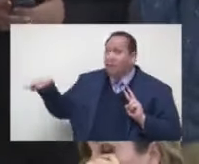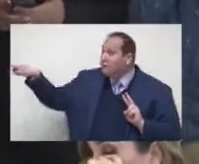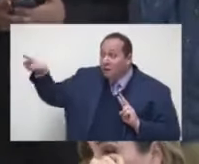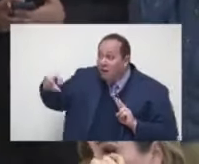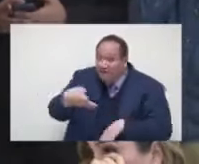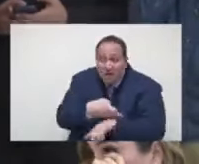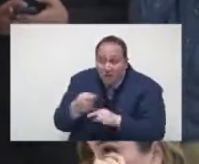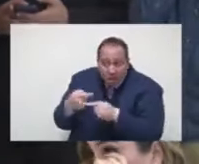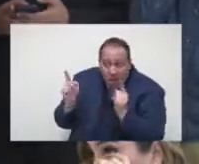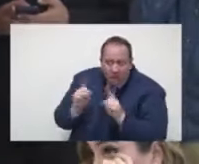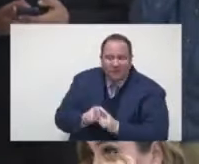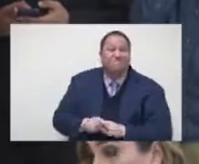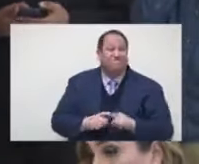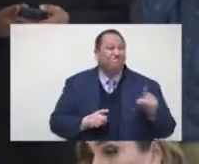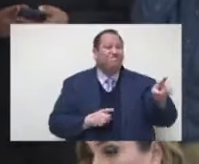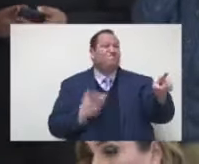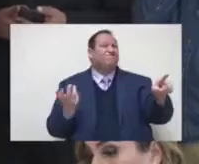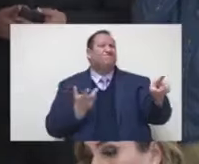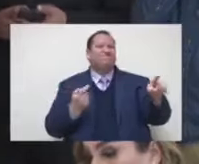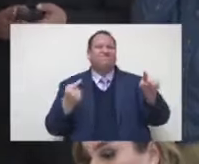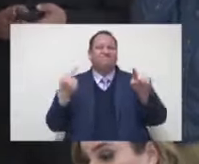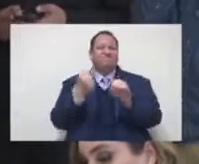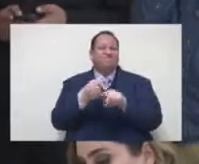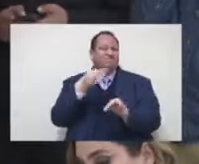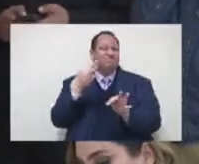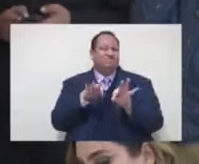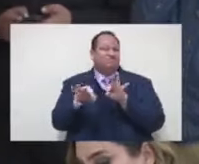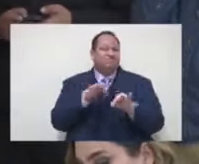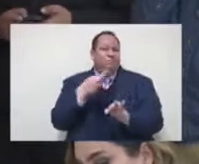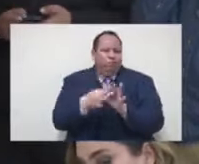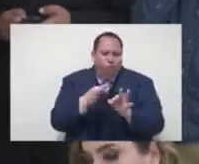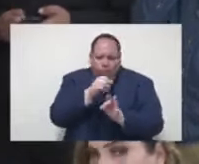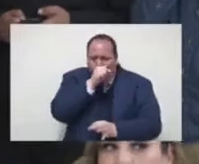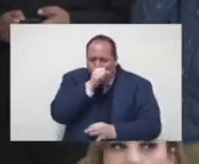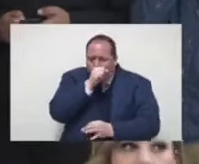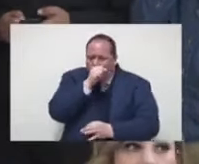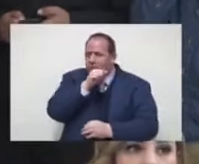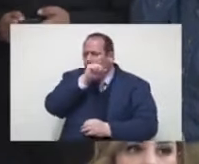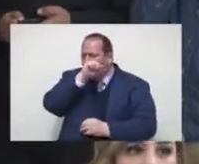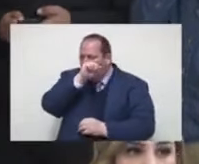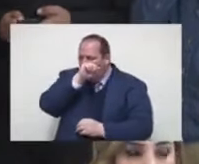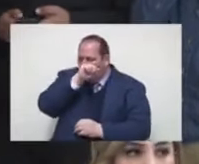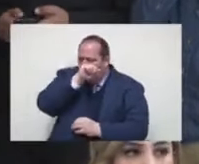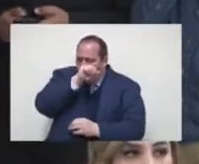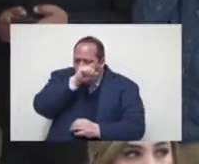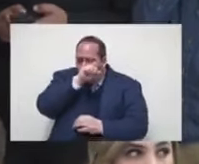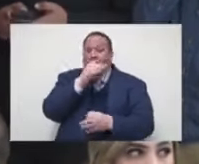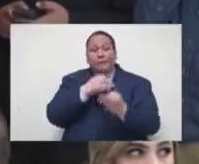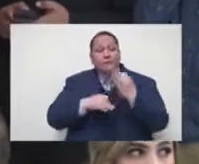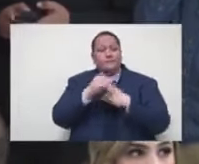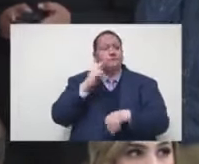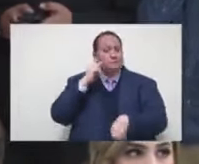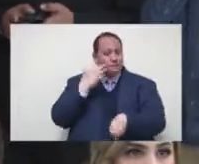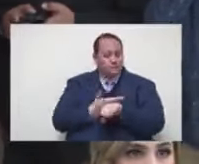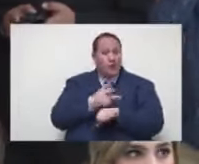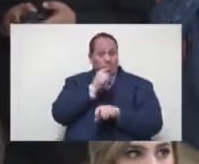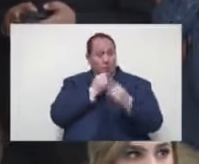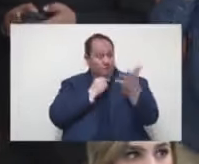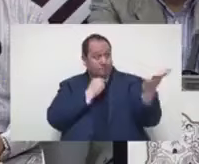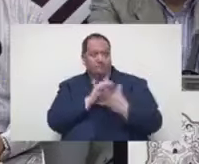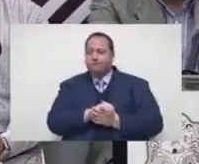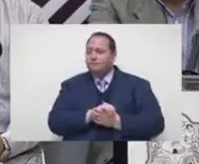familia, que señalan no hicieron el trabajo correcto. Nada más especificar si para usted toda la responsabilidad la tienen los agentes municipales.